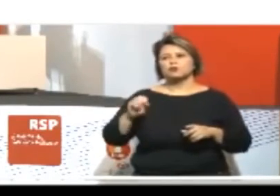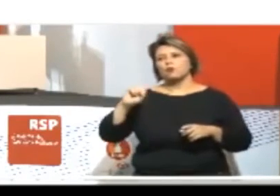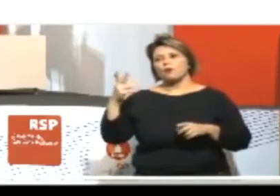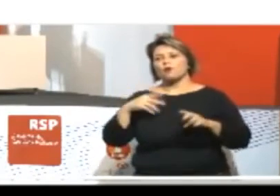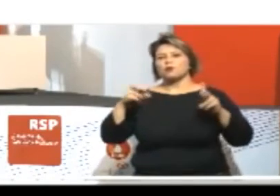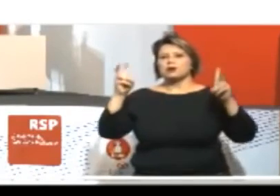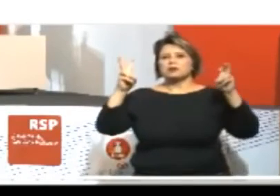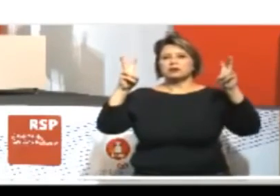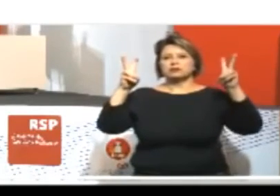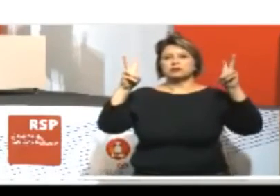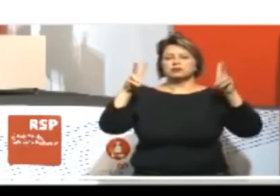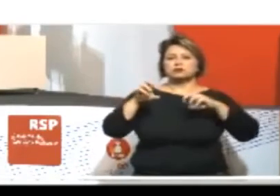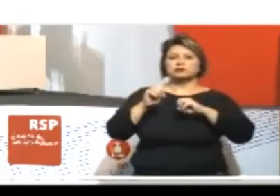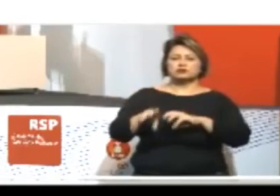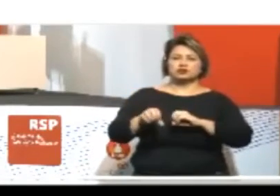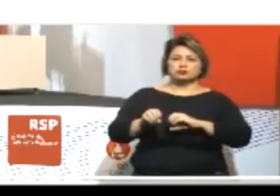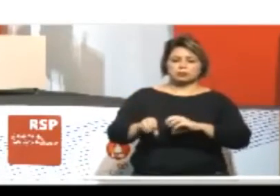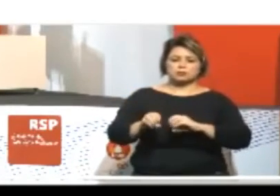educación.